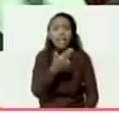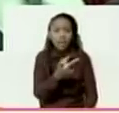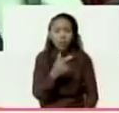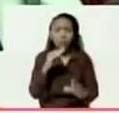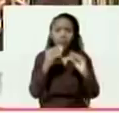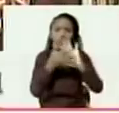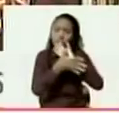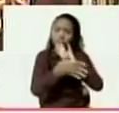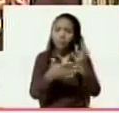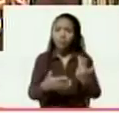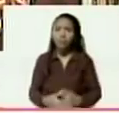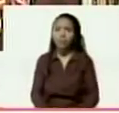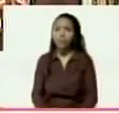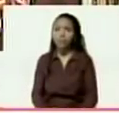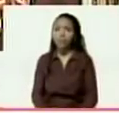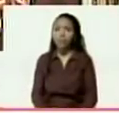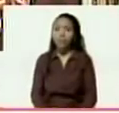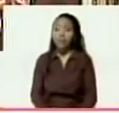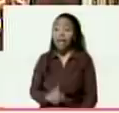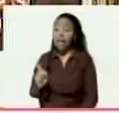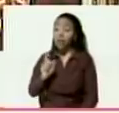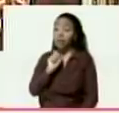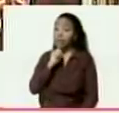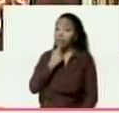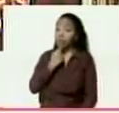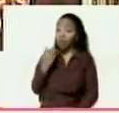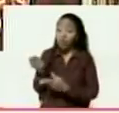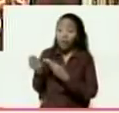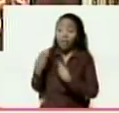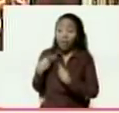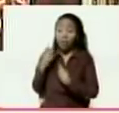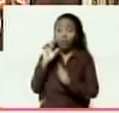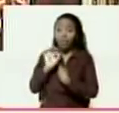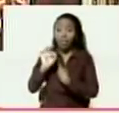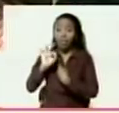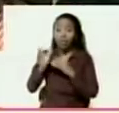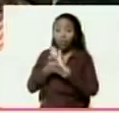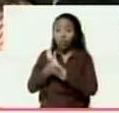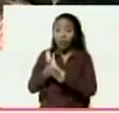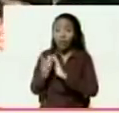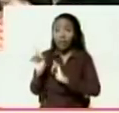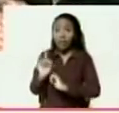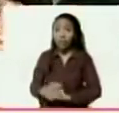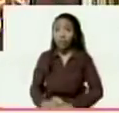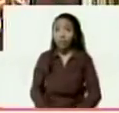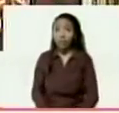esencialmente. Eso es secreto de Delcy, ya no me ha contado ese secreto, que habló con Ábalos.